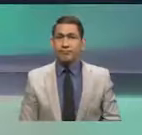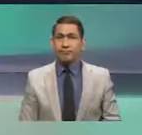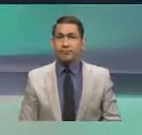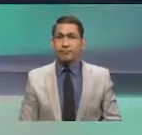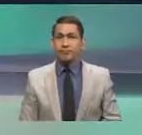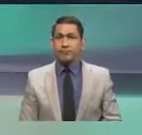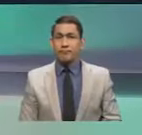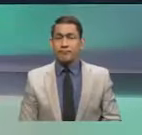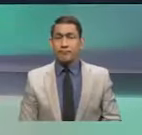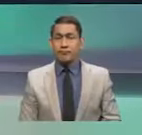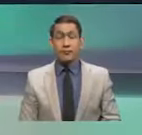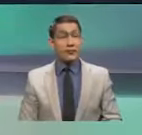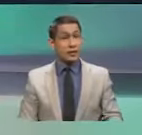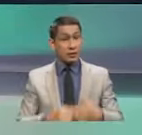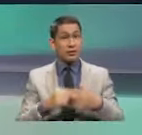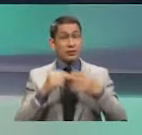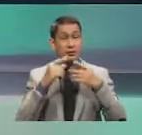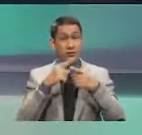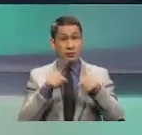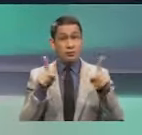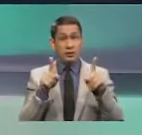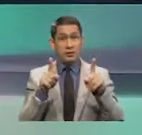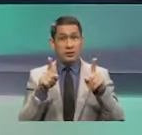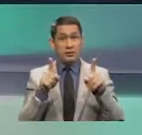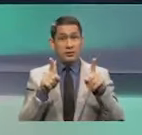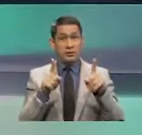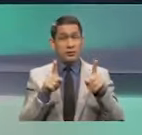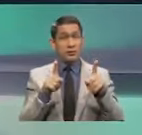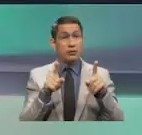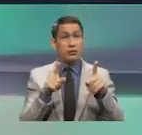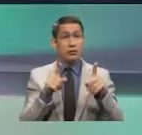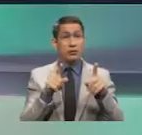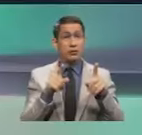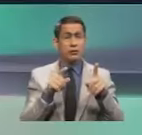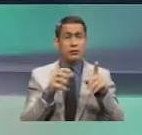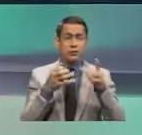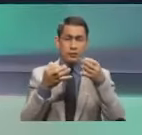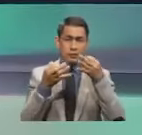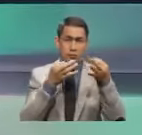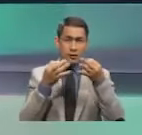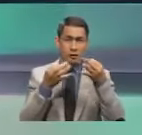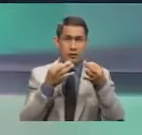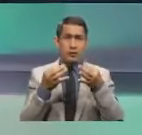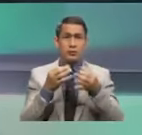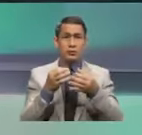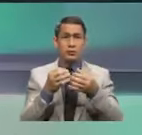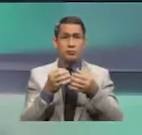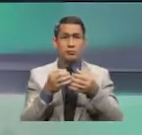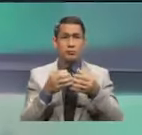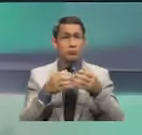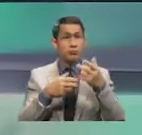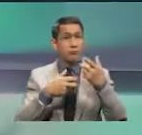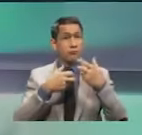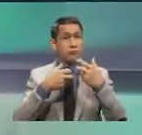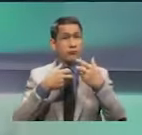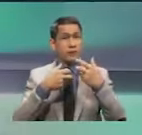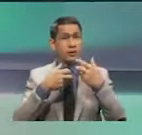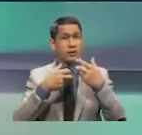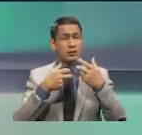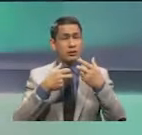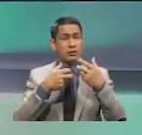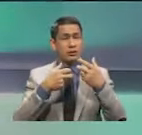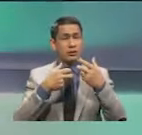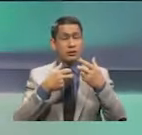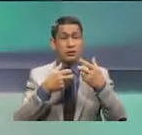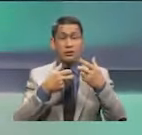Bueno, y lo que es malo para unos es bueno para otros. ¿Por qué se lo contamos? En medio de la desgracia que ha ocurrido, porque esto es una desgracia